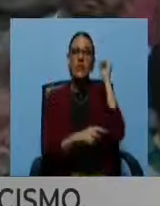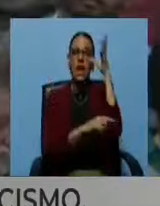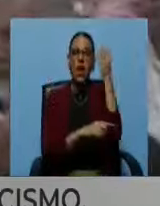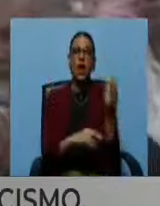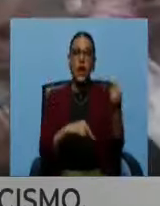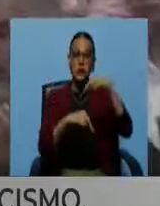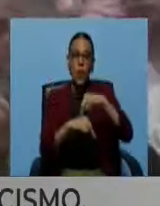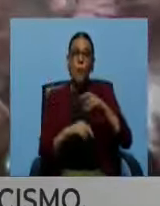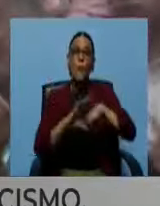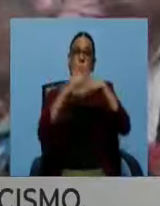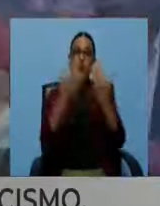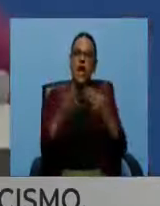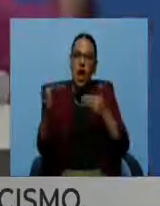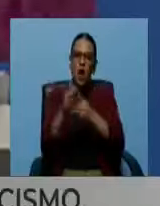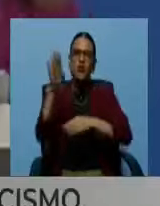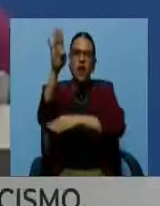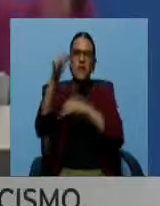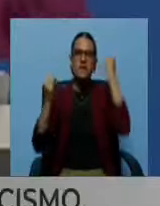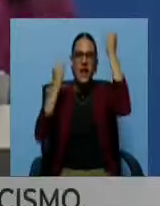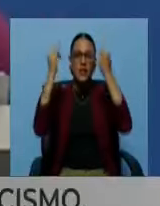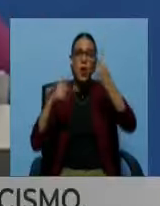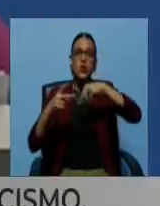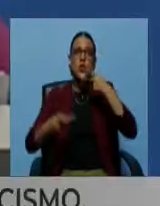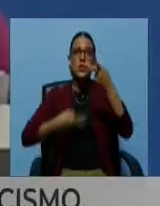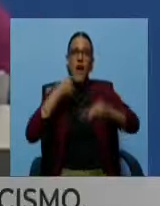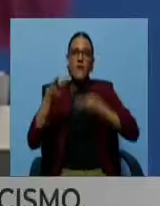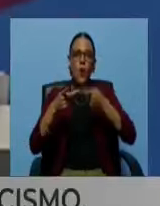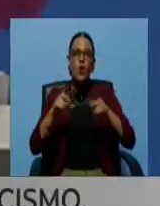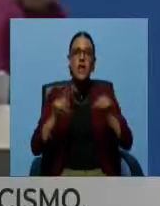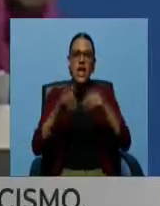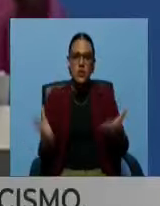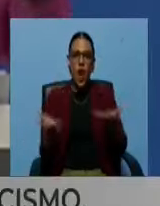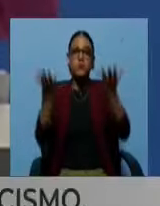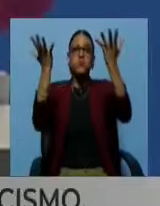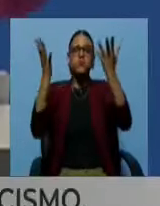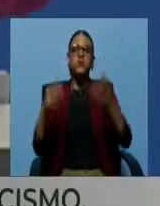Mundial contra el Fascismo, que nuestras voces se alcen y se unan